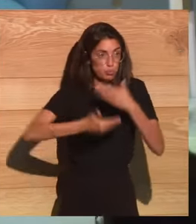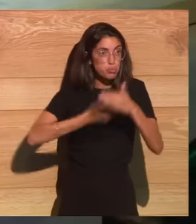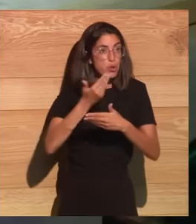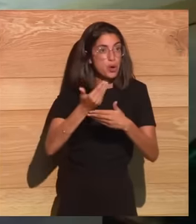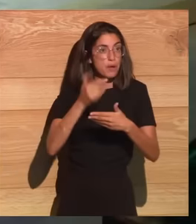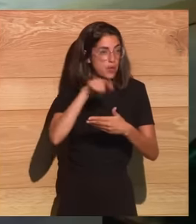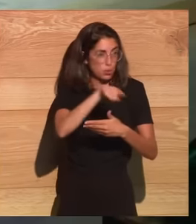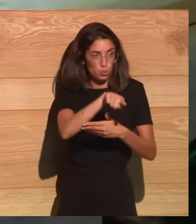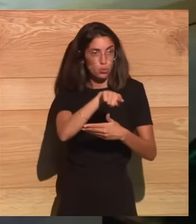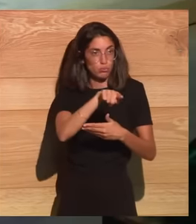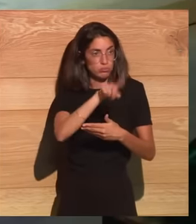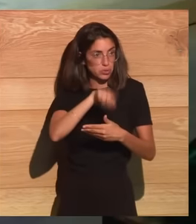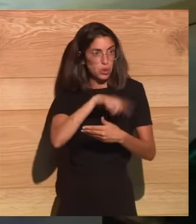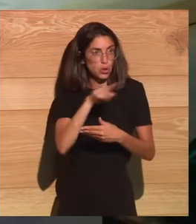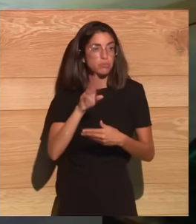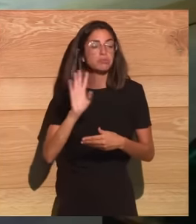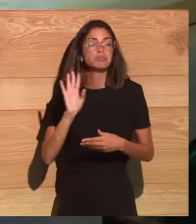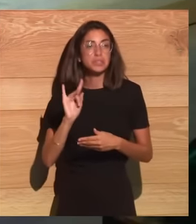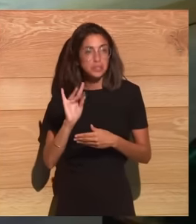también me ha llamado la atención. Sí,